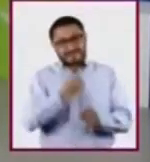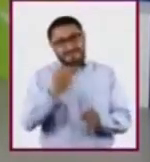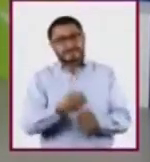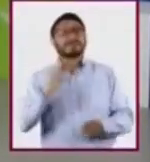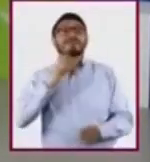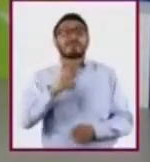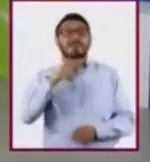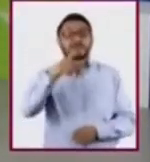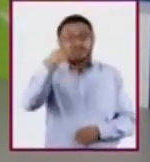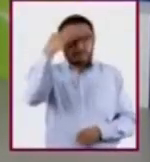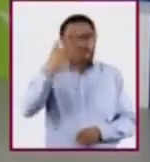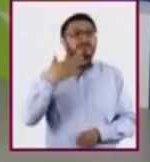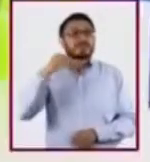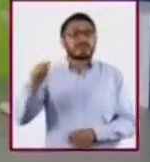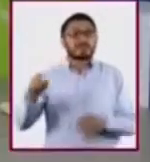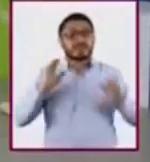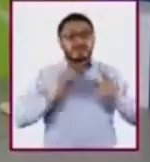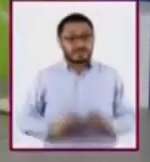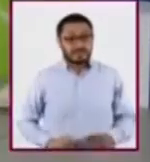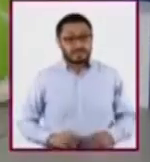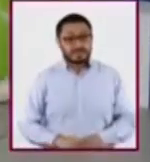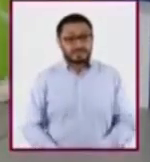a mejorar tus habilidades motrices.